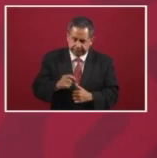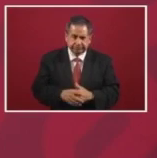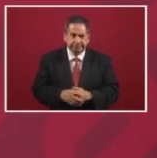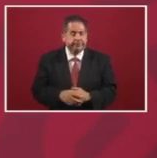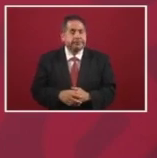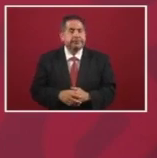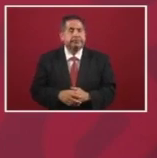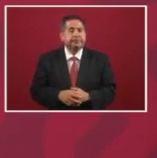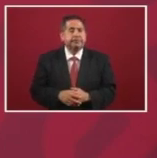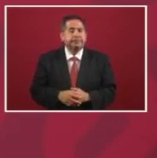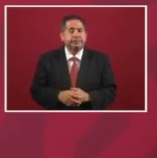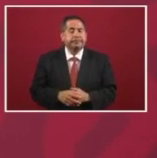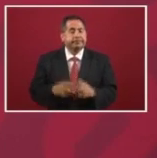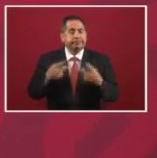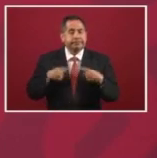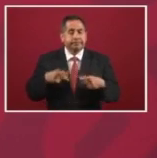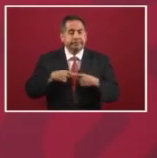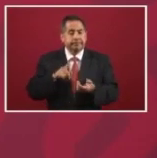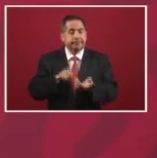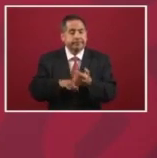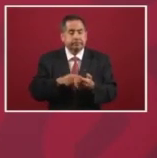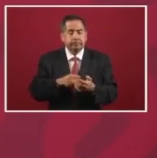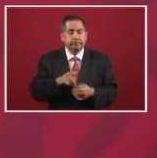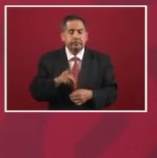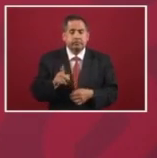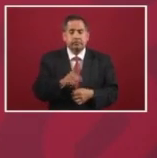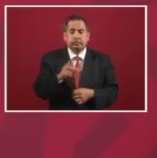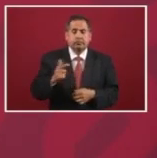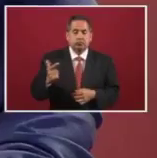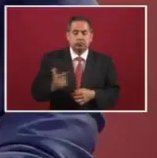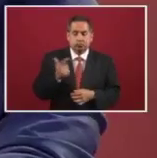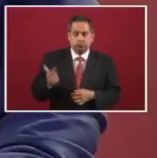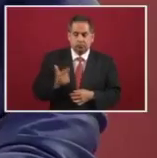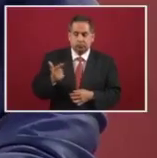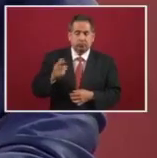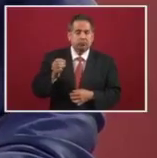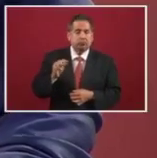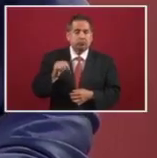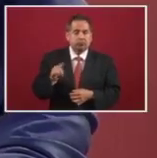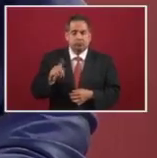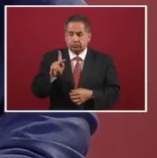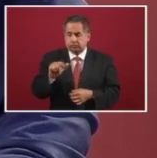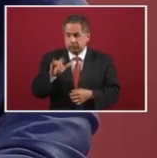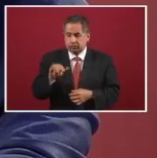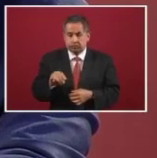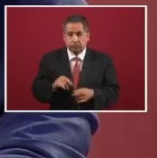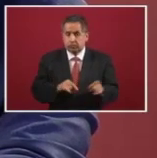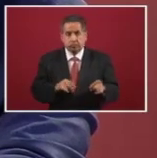La gente en Gómez Palacio no aceptó